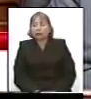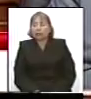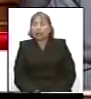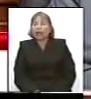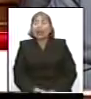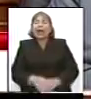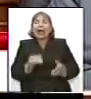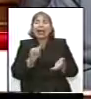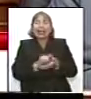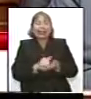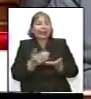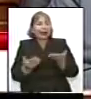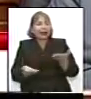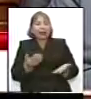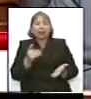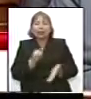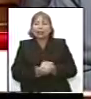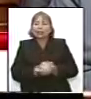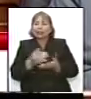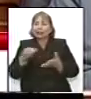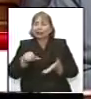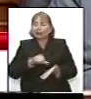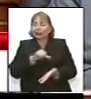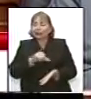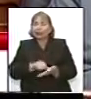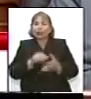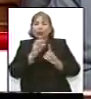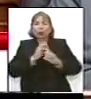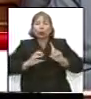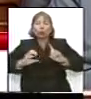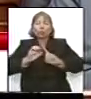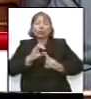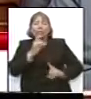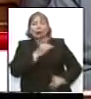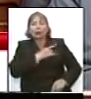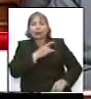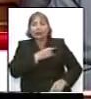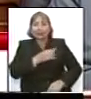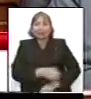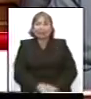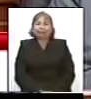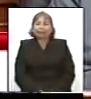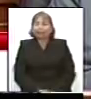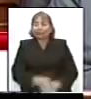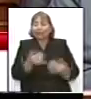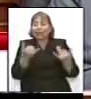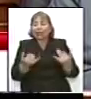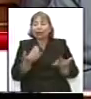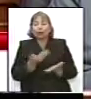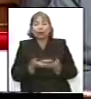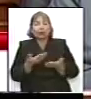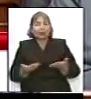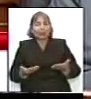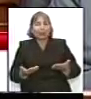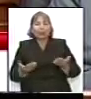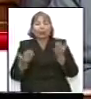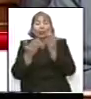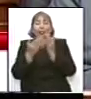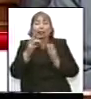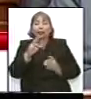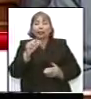cuya administración está a cargo del Centro de Cultura de la Universidad. A la actualidad, el Colegio Real